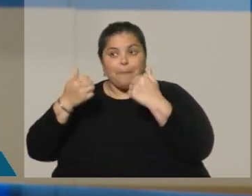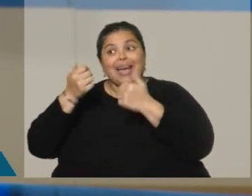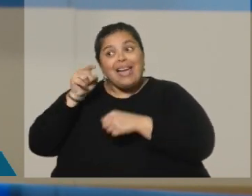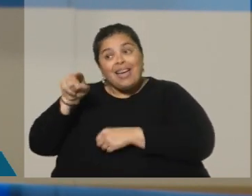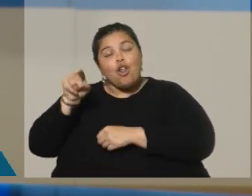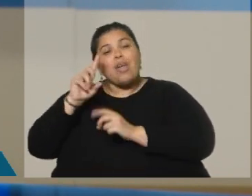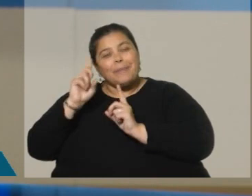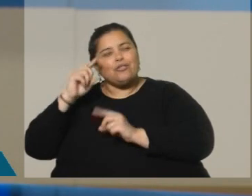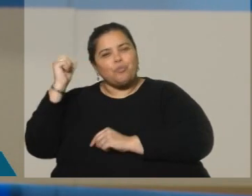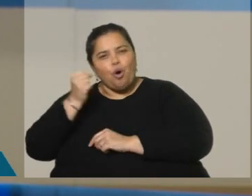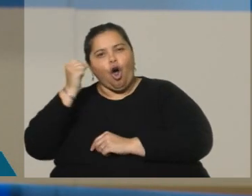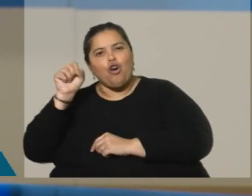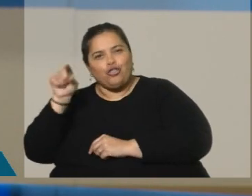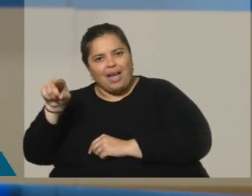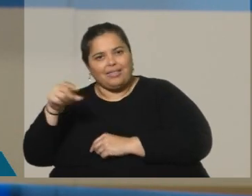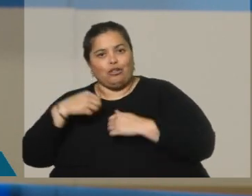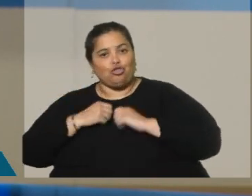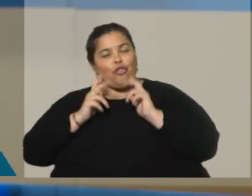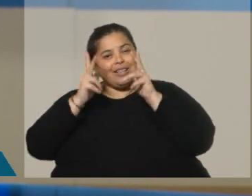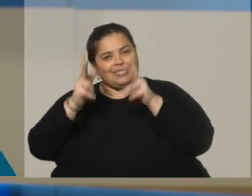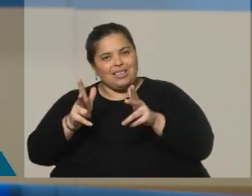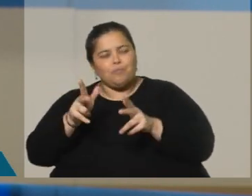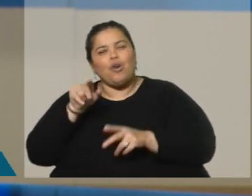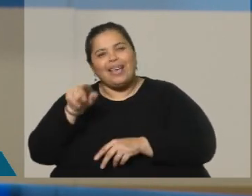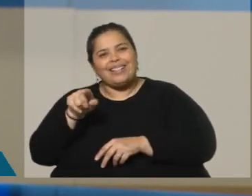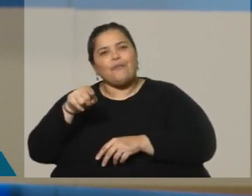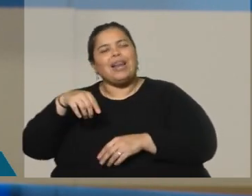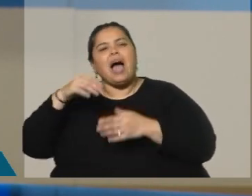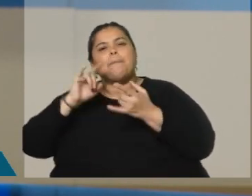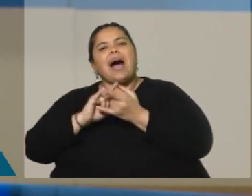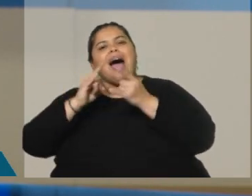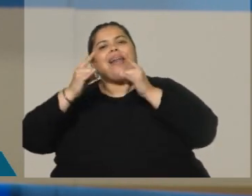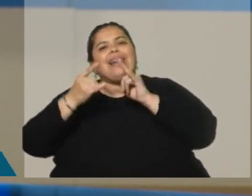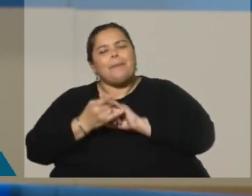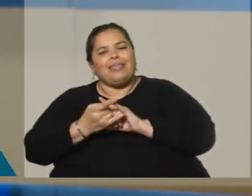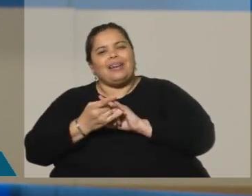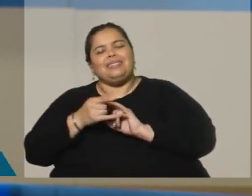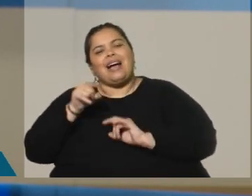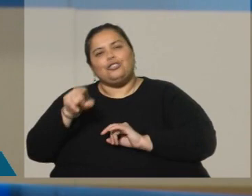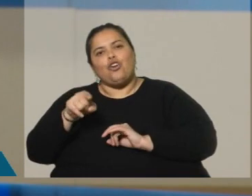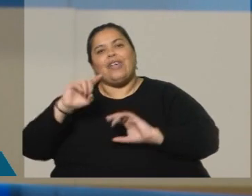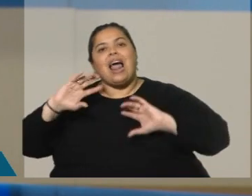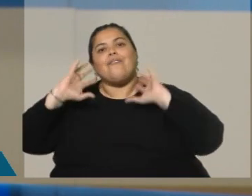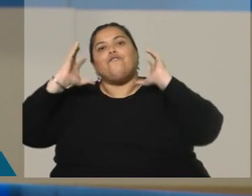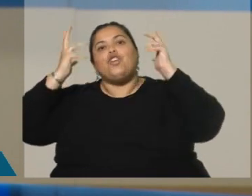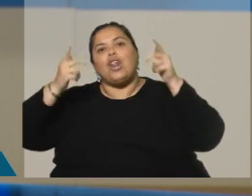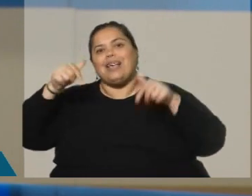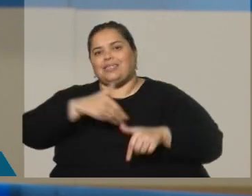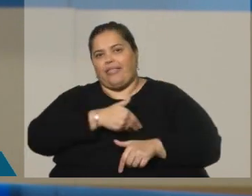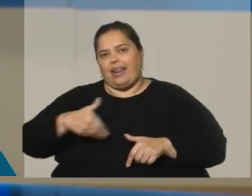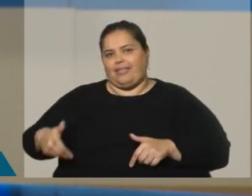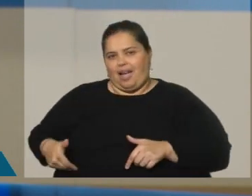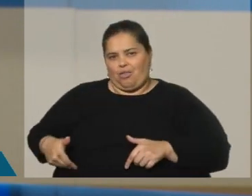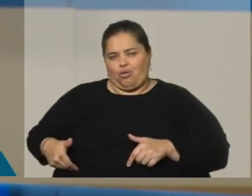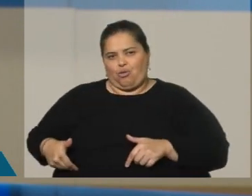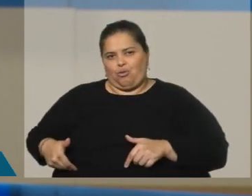para lo que Nosotros llamamos en cierto sentido la la parlamentarización de la violencia Estatal o de